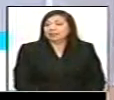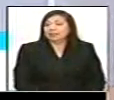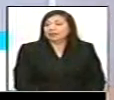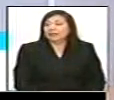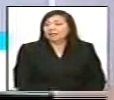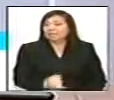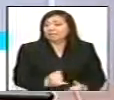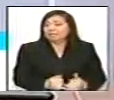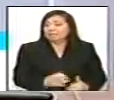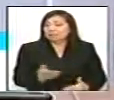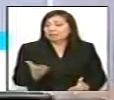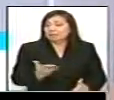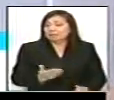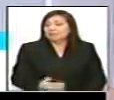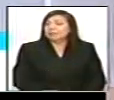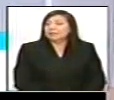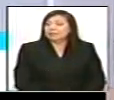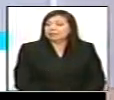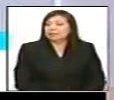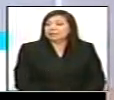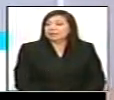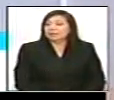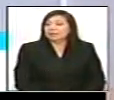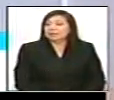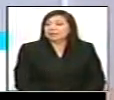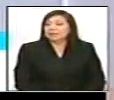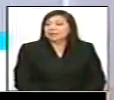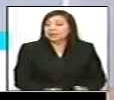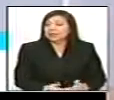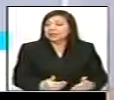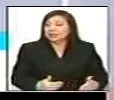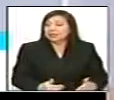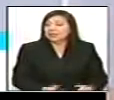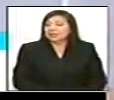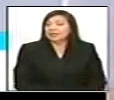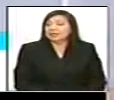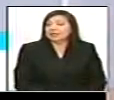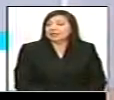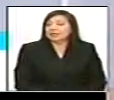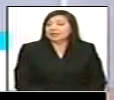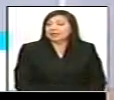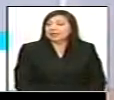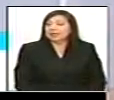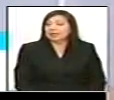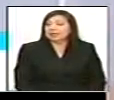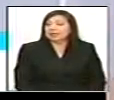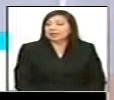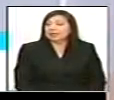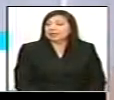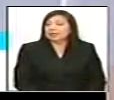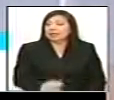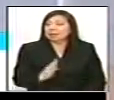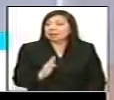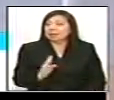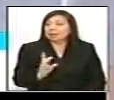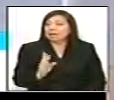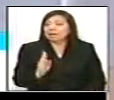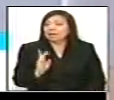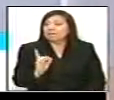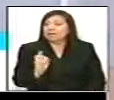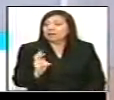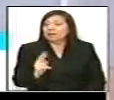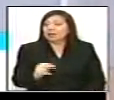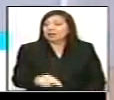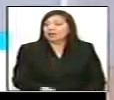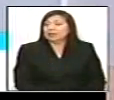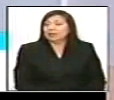Termina la doctora Romusgo, inmediatamente, como habíamos acordado previamente, tiene el uso de la palabra el doctor Francisco Valdeón en primer término, está